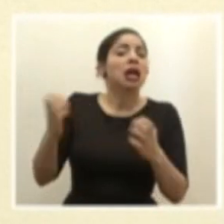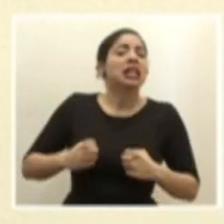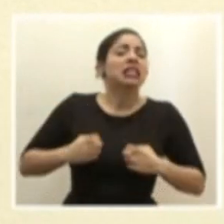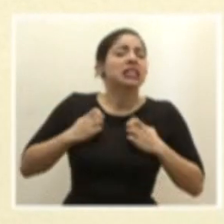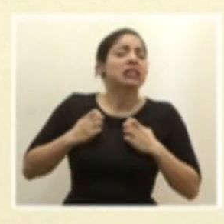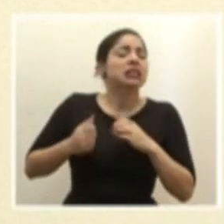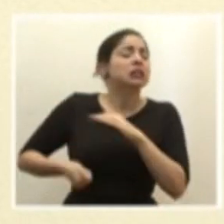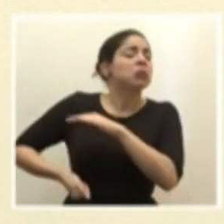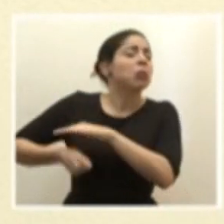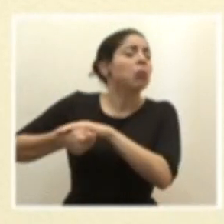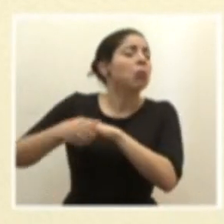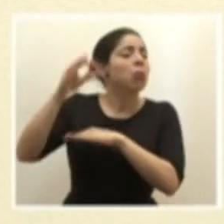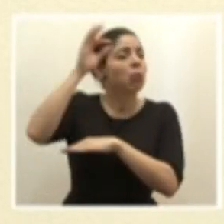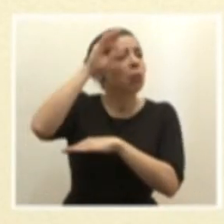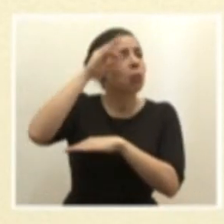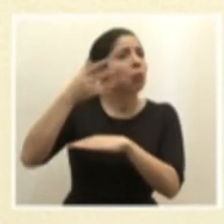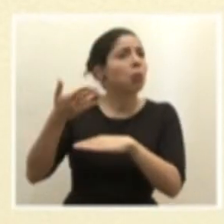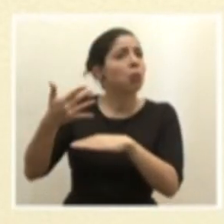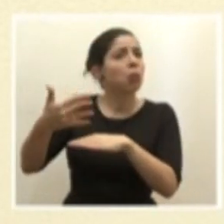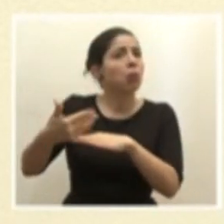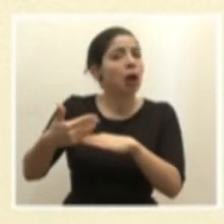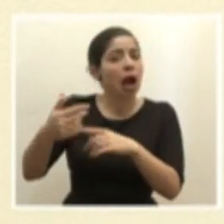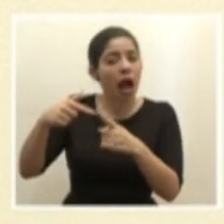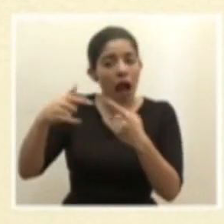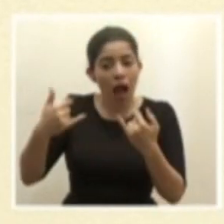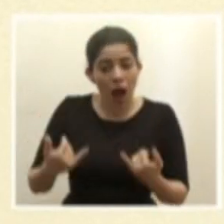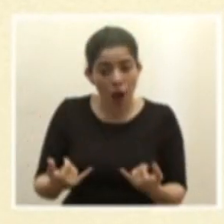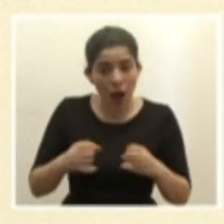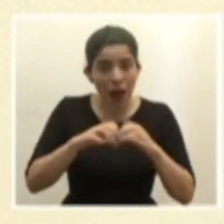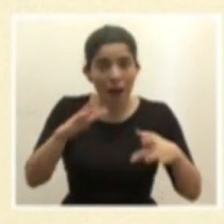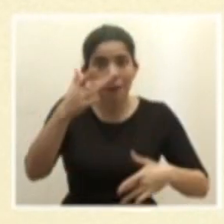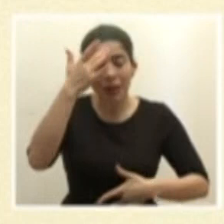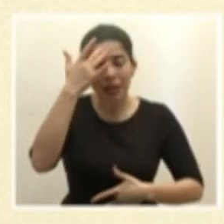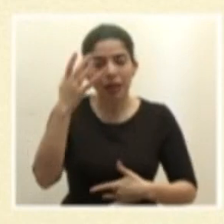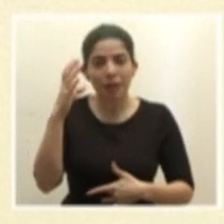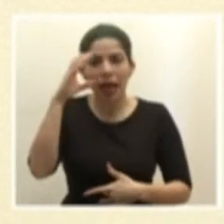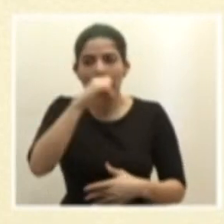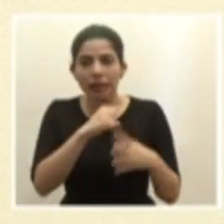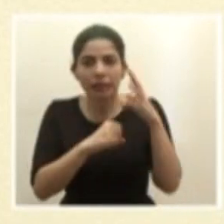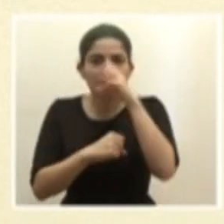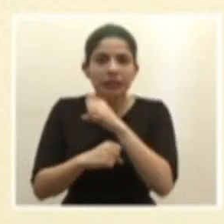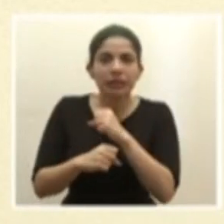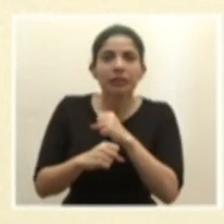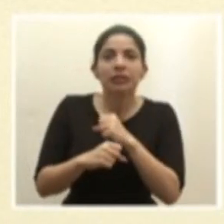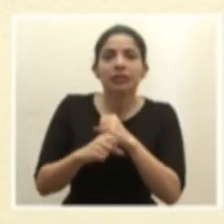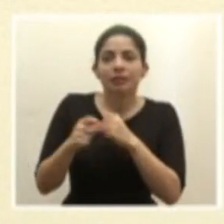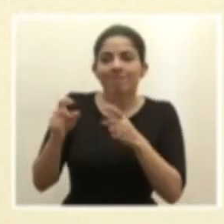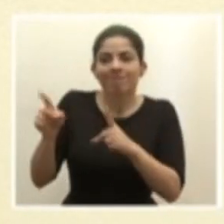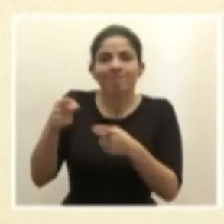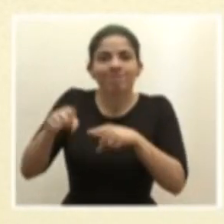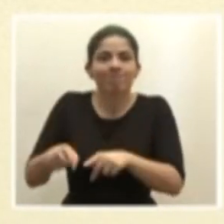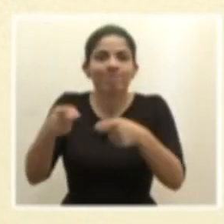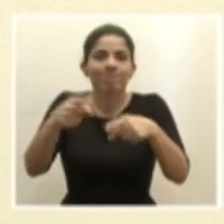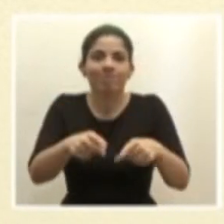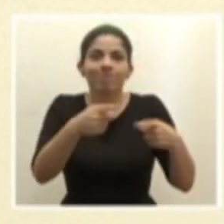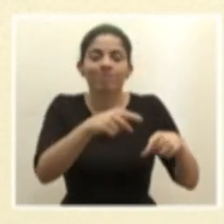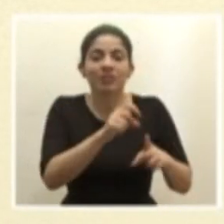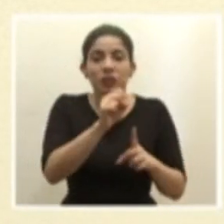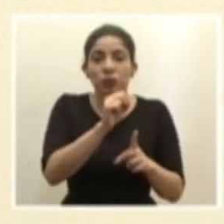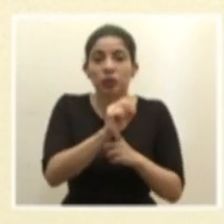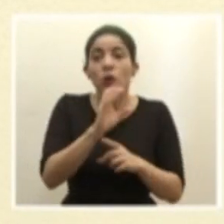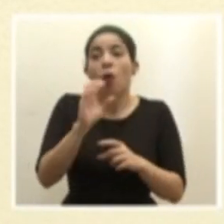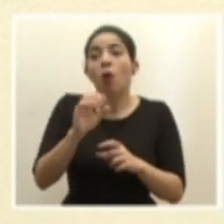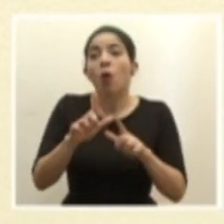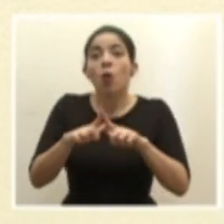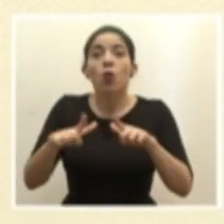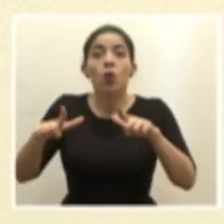atención, pero lo cierto es que definitivamente son, como indicaba, como otros lugares también, que podríamos decir que operan sin